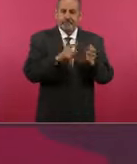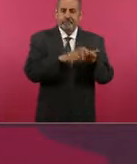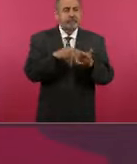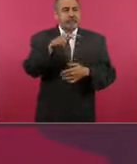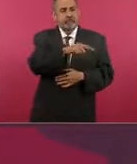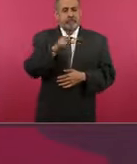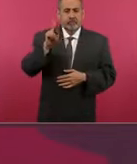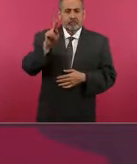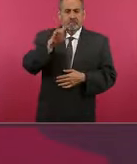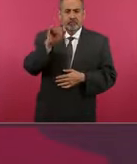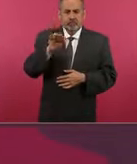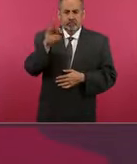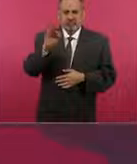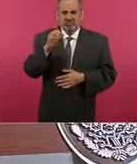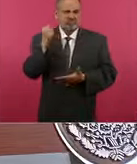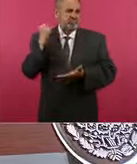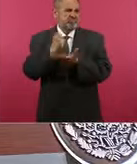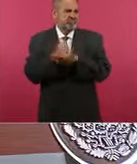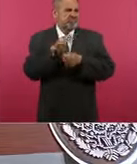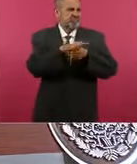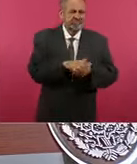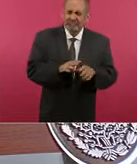no imponiendo nada,